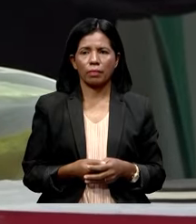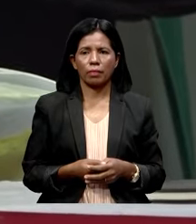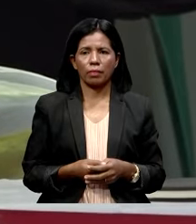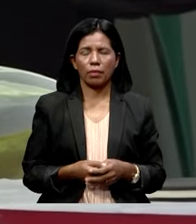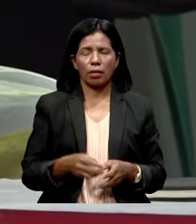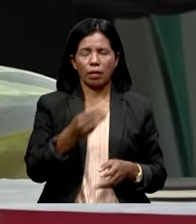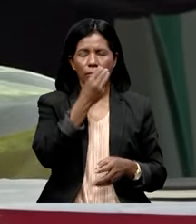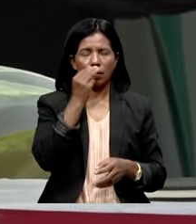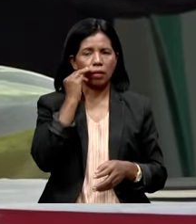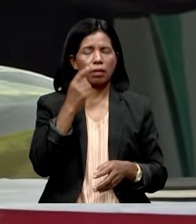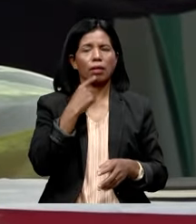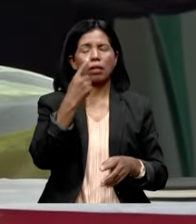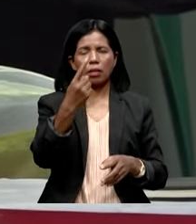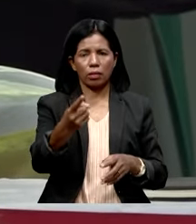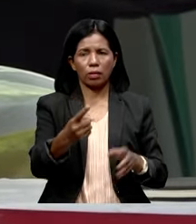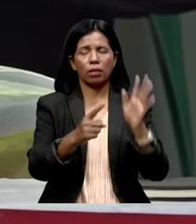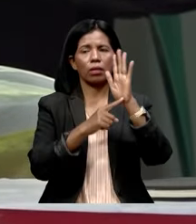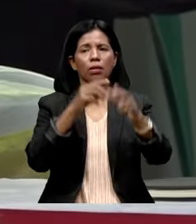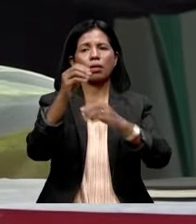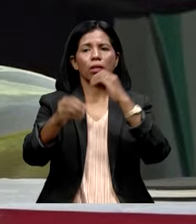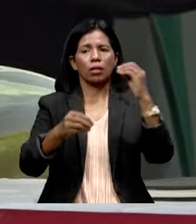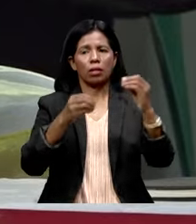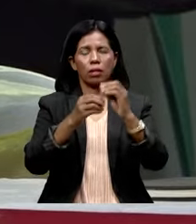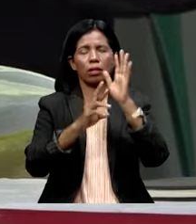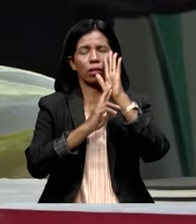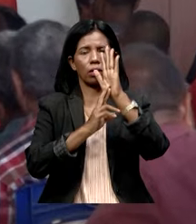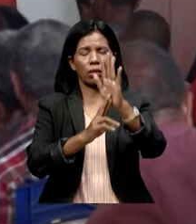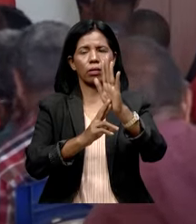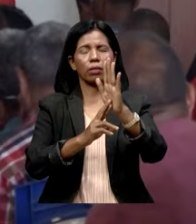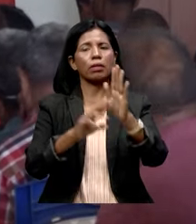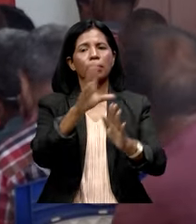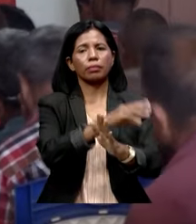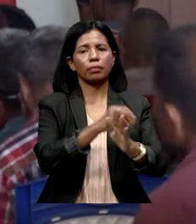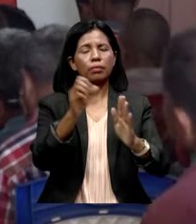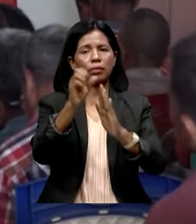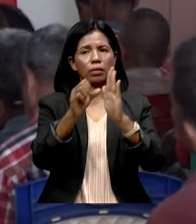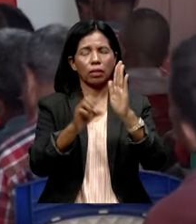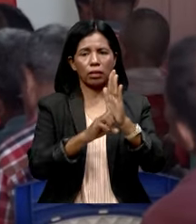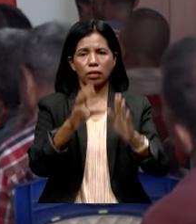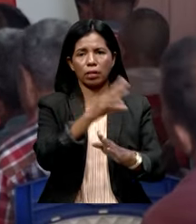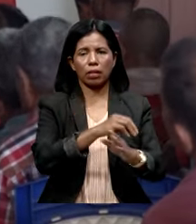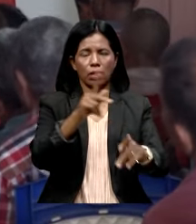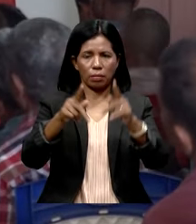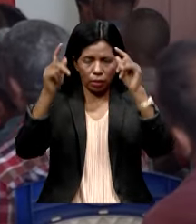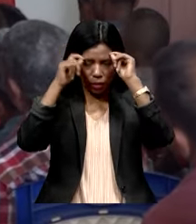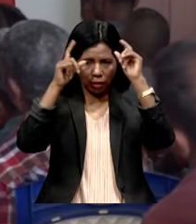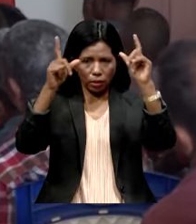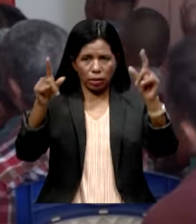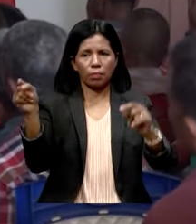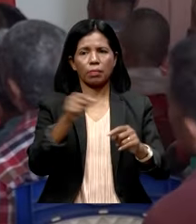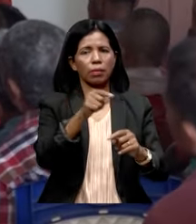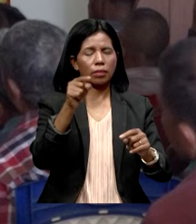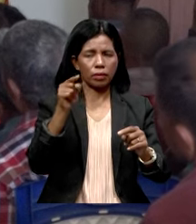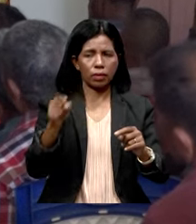María Alcatiri Hatulia Hirakne relaciona con el relatorio estadístico de Behatudu Katak, povo Timor-Leste, por cento